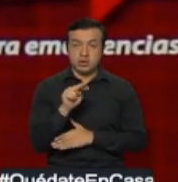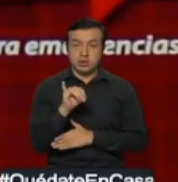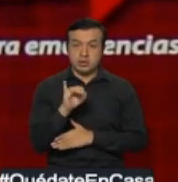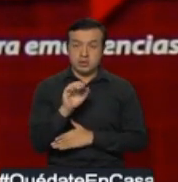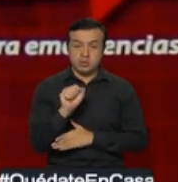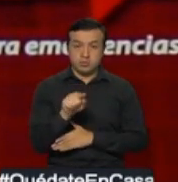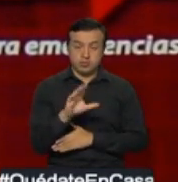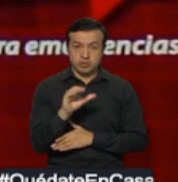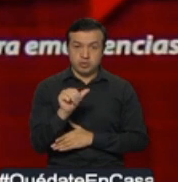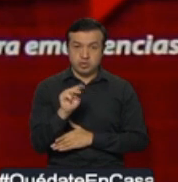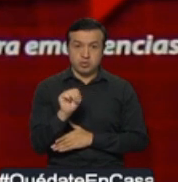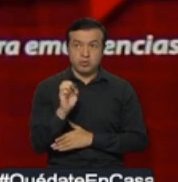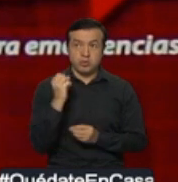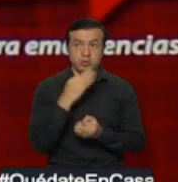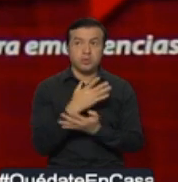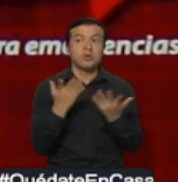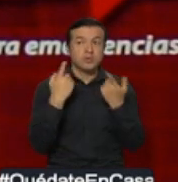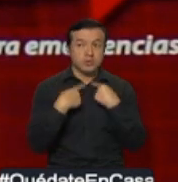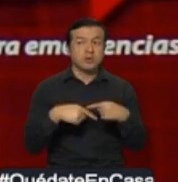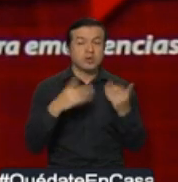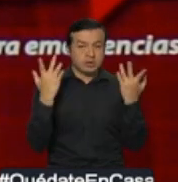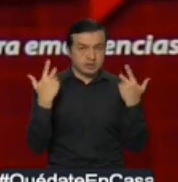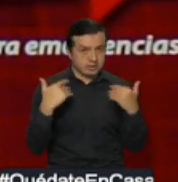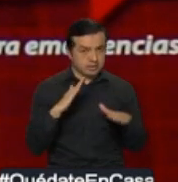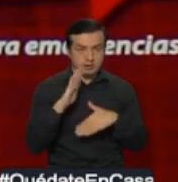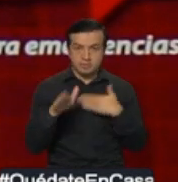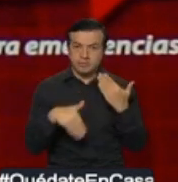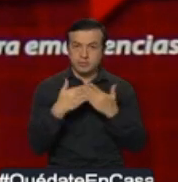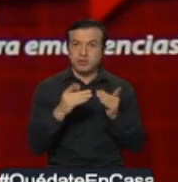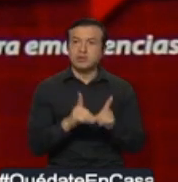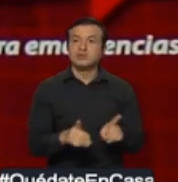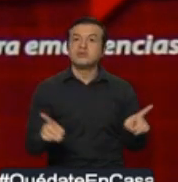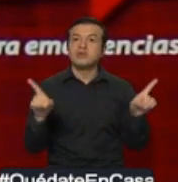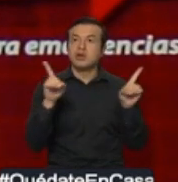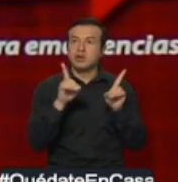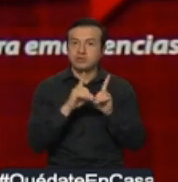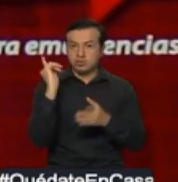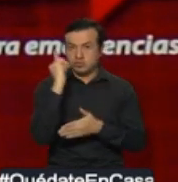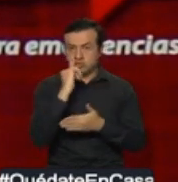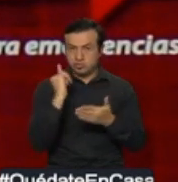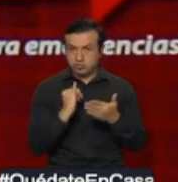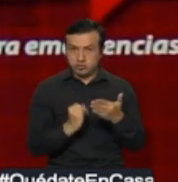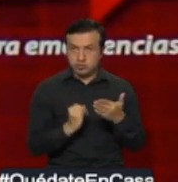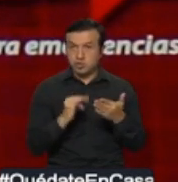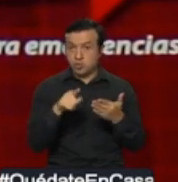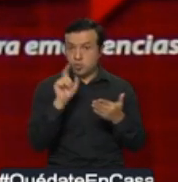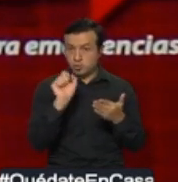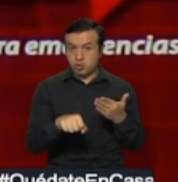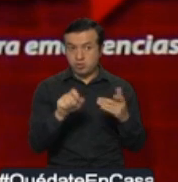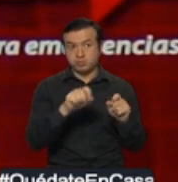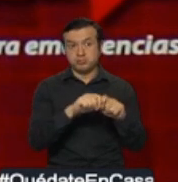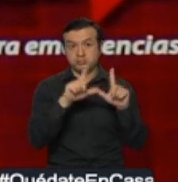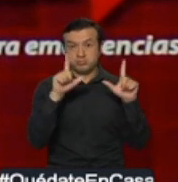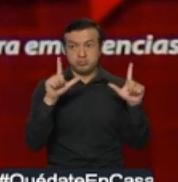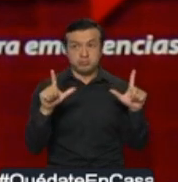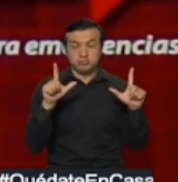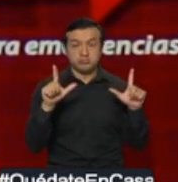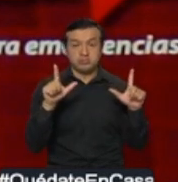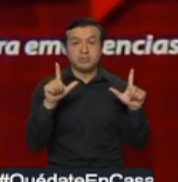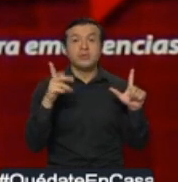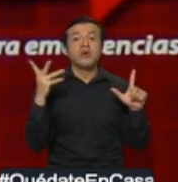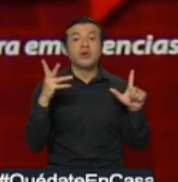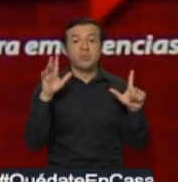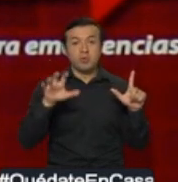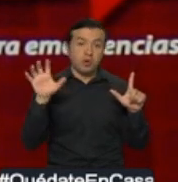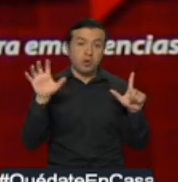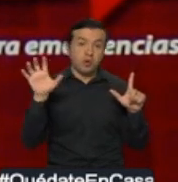www.analiticacovid.com, en donde se encuentran publicados los datos en un mapa que hace también esta precisión por provincias,